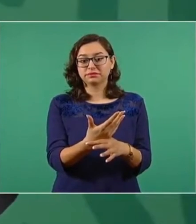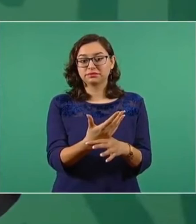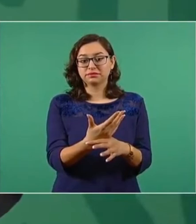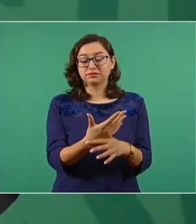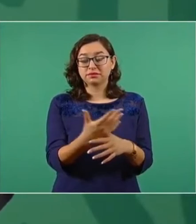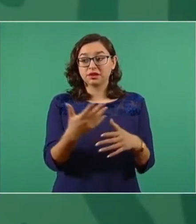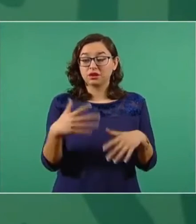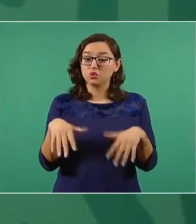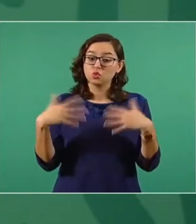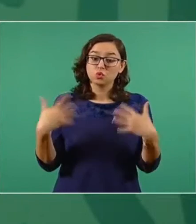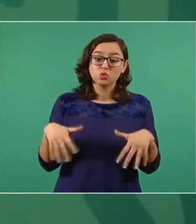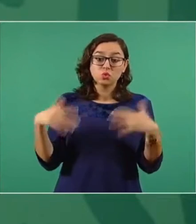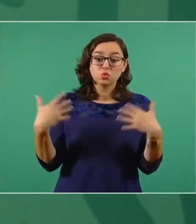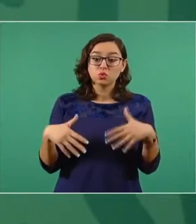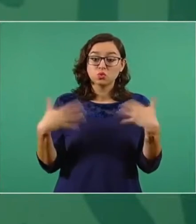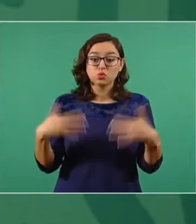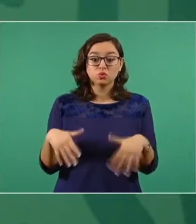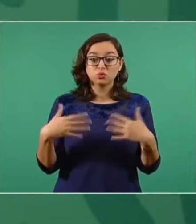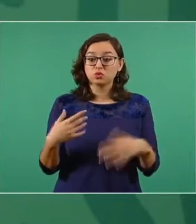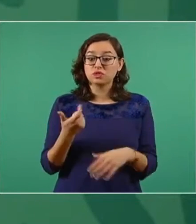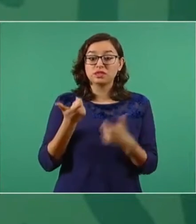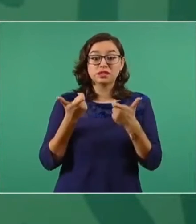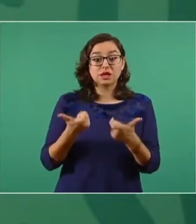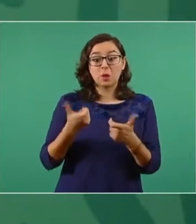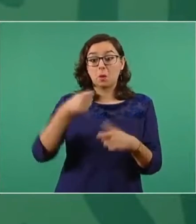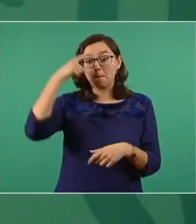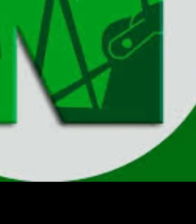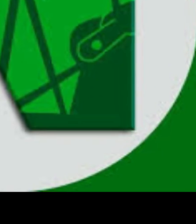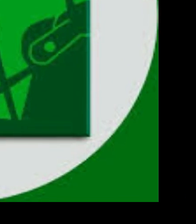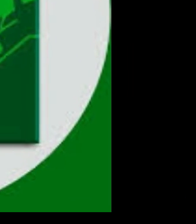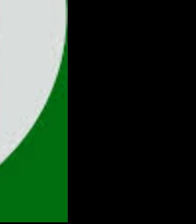hacer ver de que es dinero para campaña.